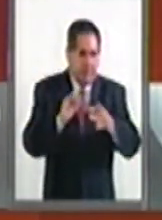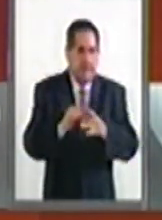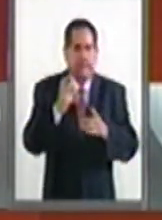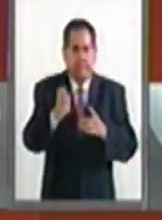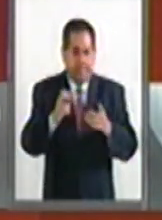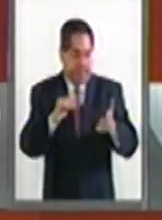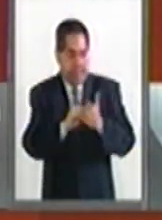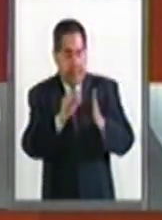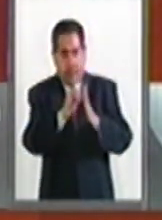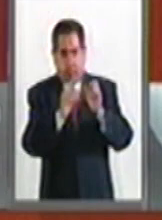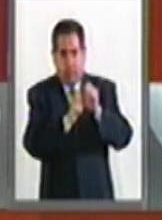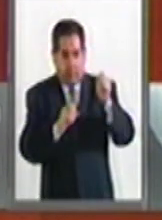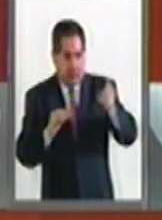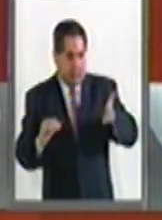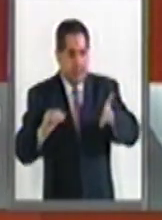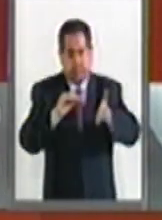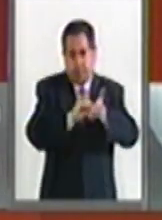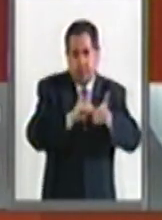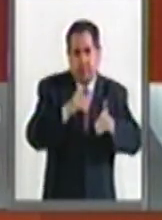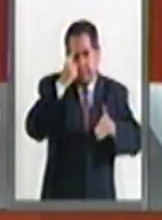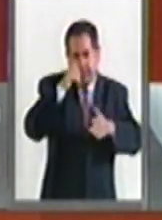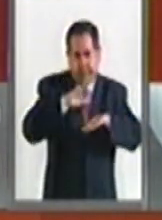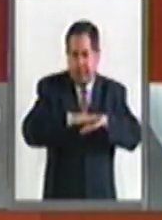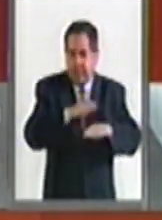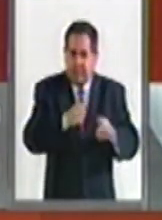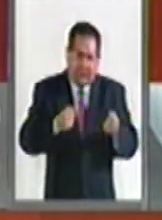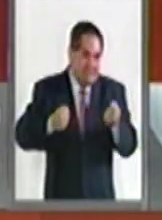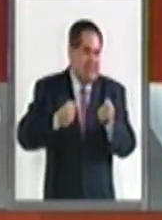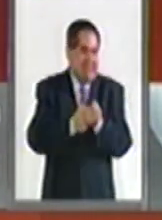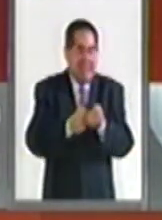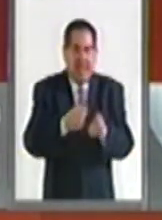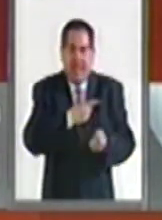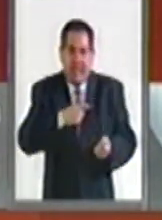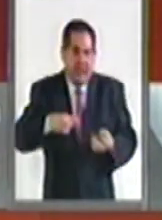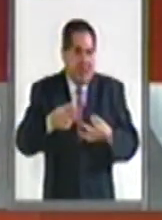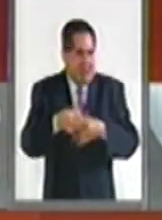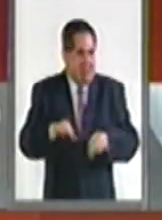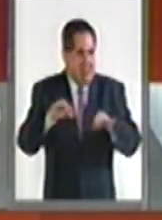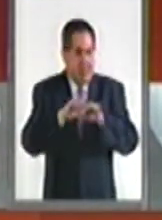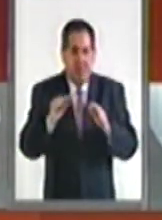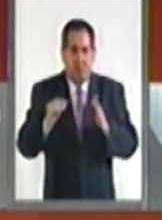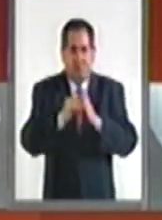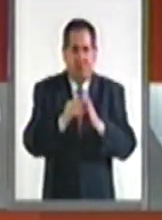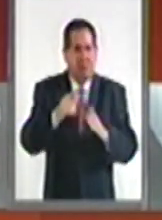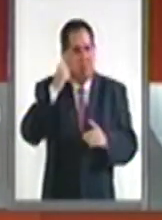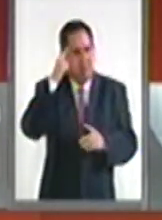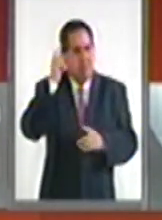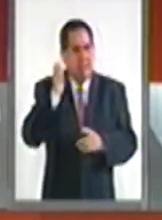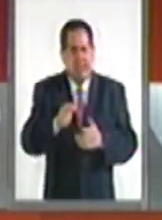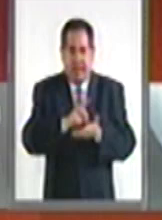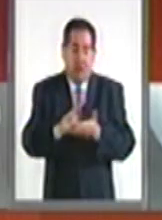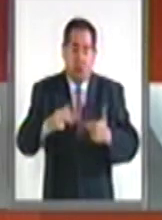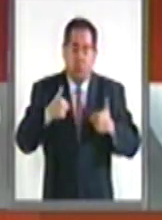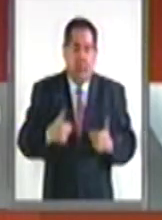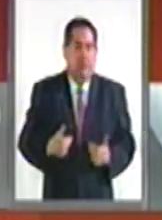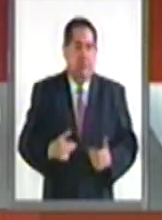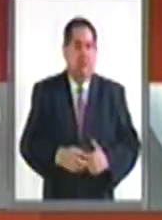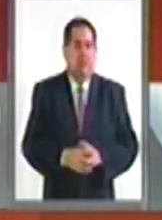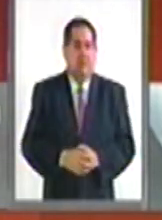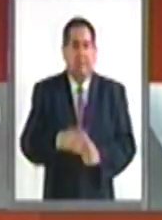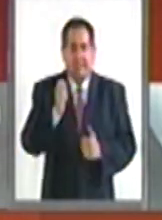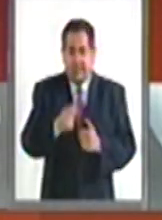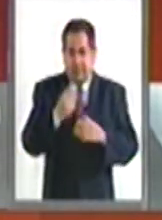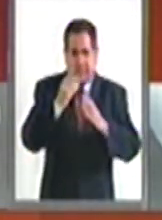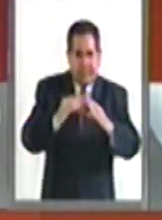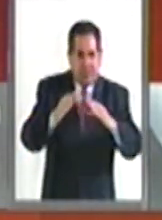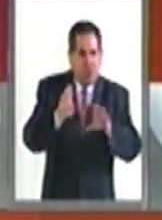el texto constitucional una vía que refuerce esta estructura que demanda la prevalencia del respeto a los derechos humanos, que